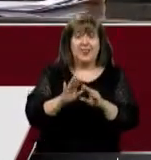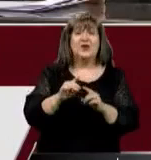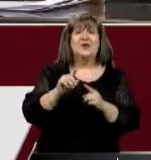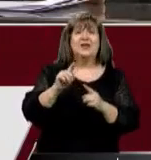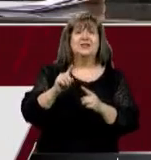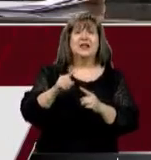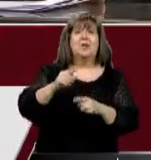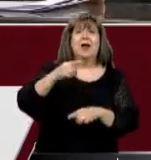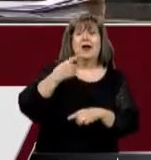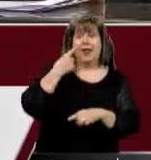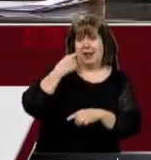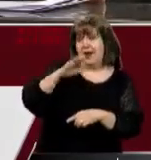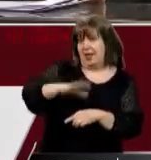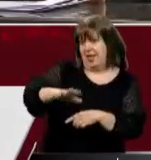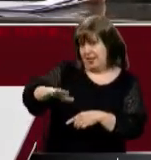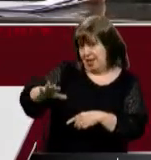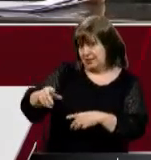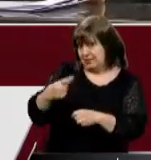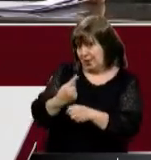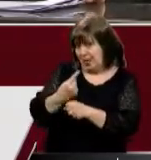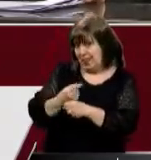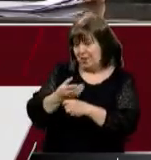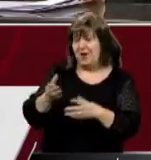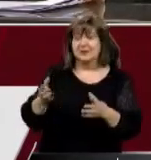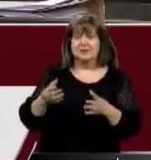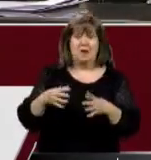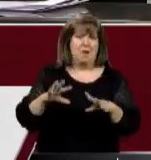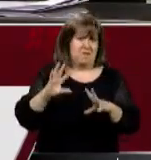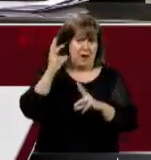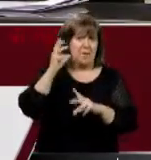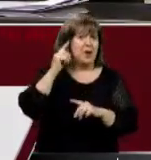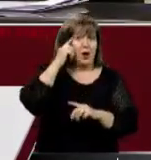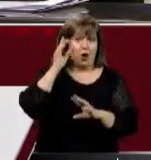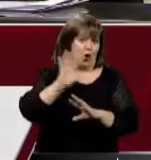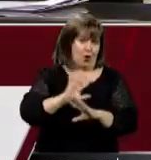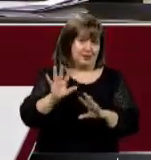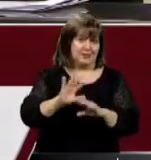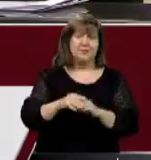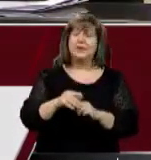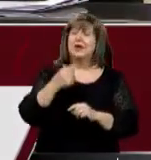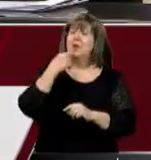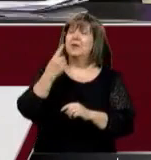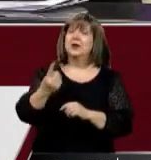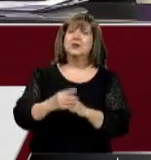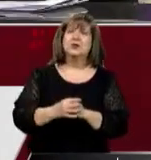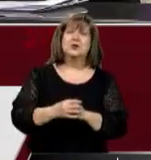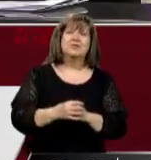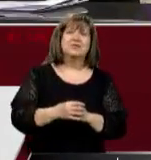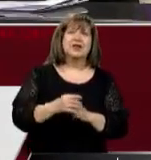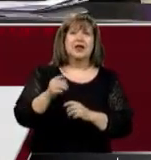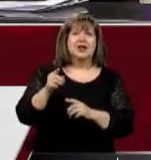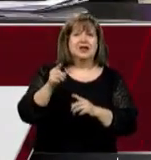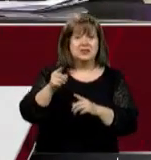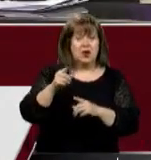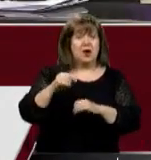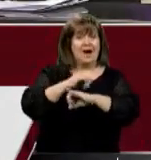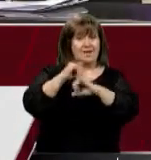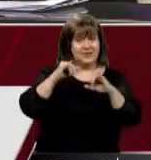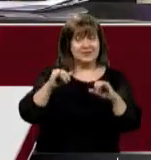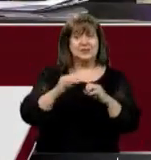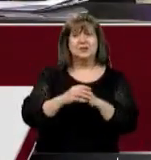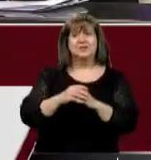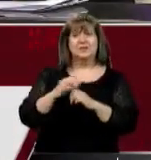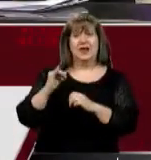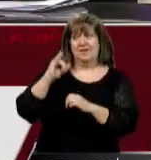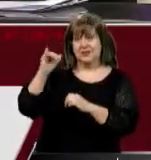porque hay niños. Claro, y aparte porque hay niños. ¿Cómo ha sido este renacer del Napoli? Porque yo les cuento a los no tan futboleros o a la propia Gise.